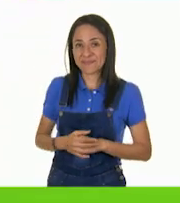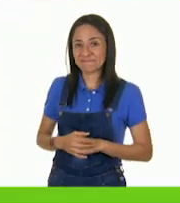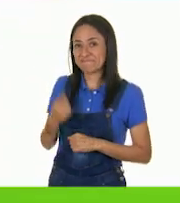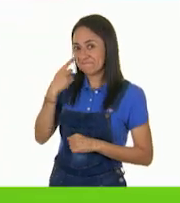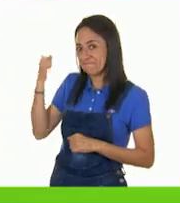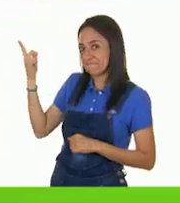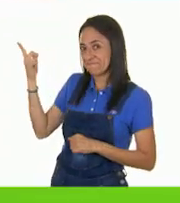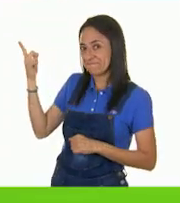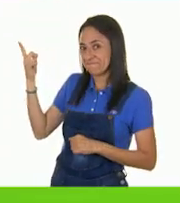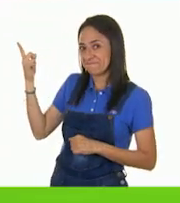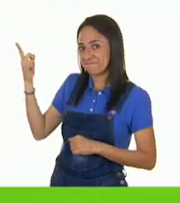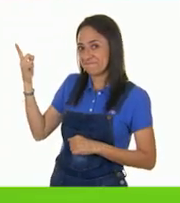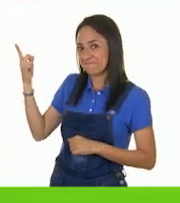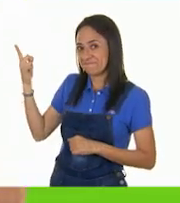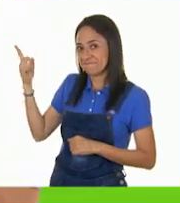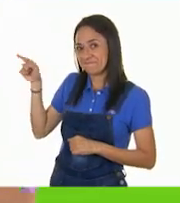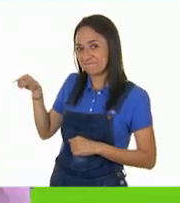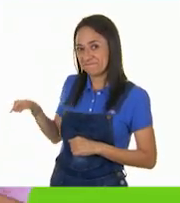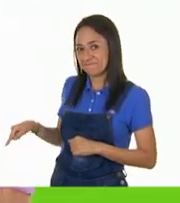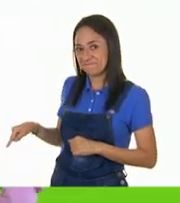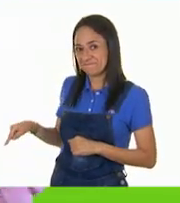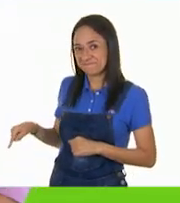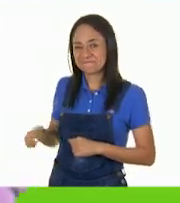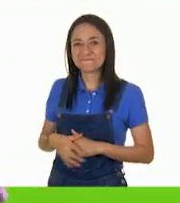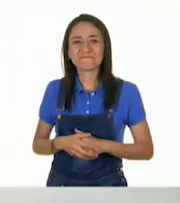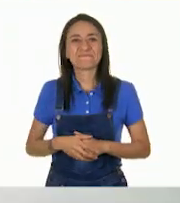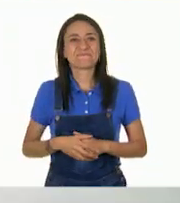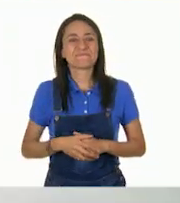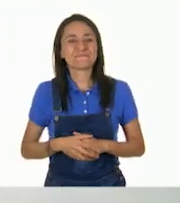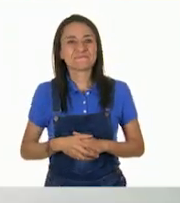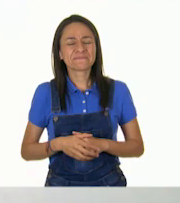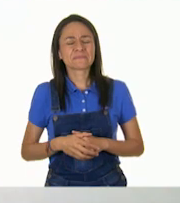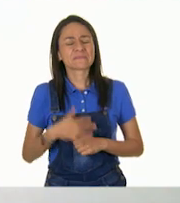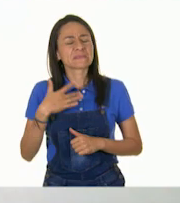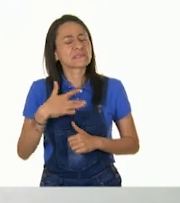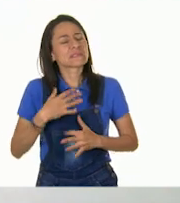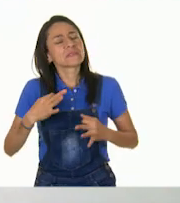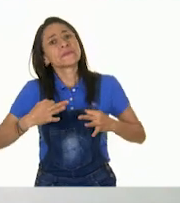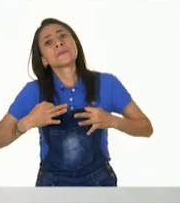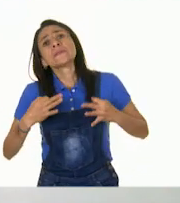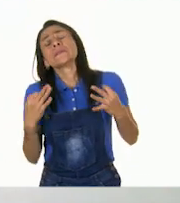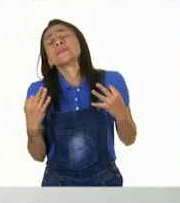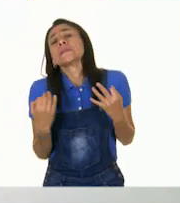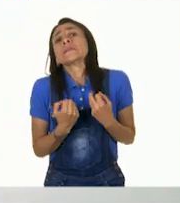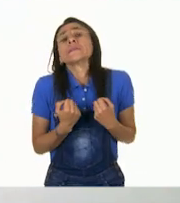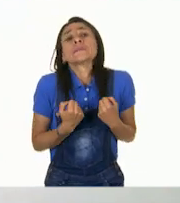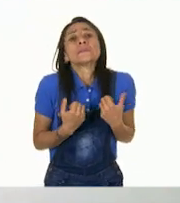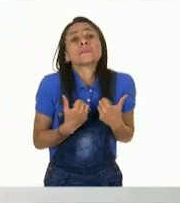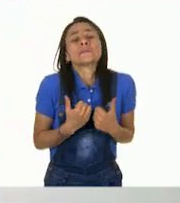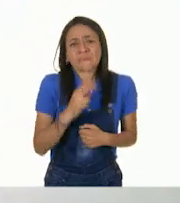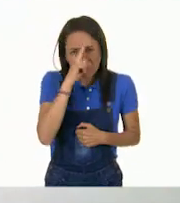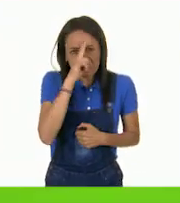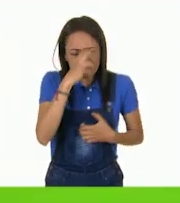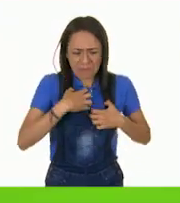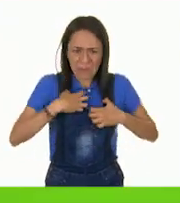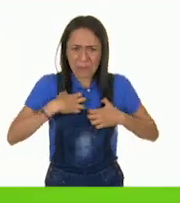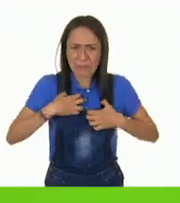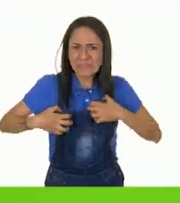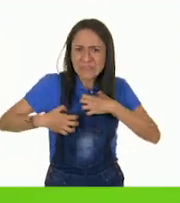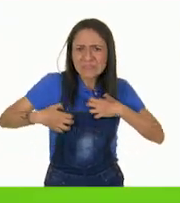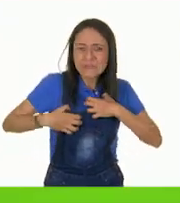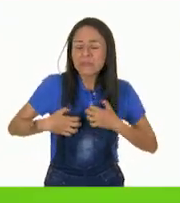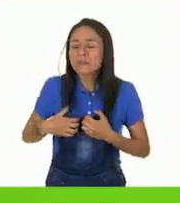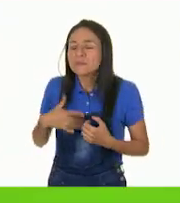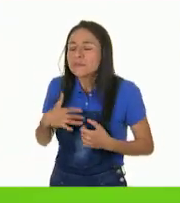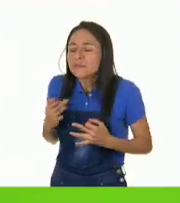manos arriba manos abajo tengo mucho frío tengo comezón tengo mucho